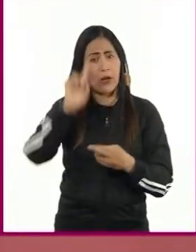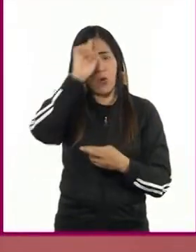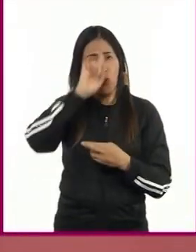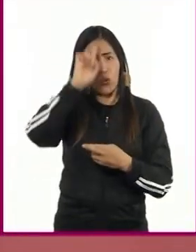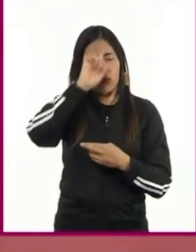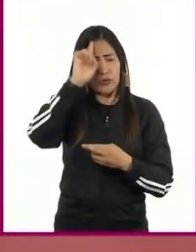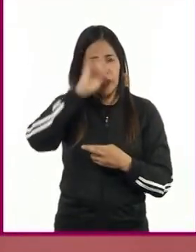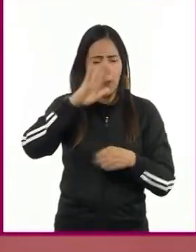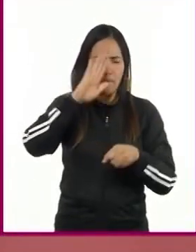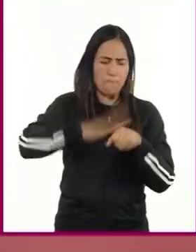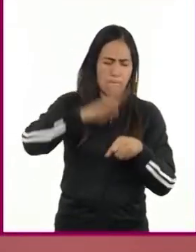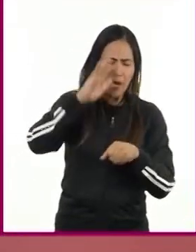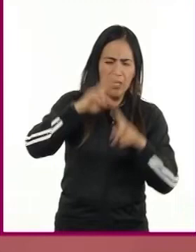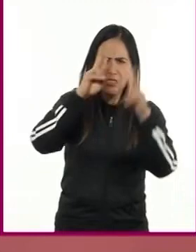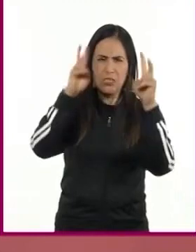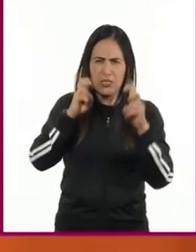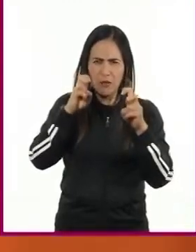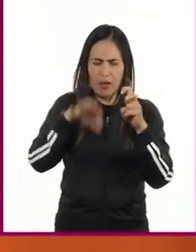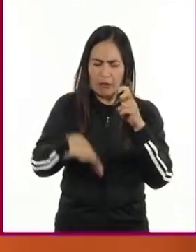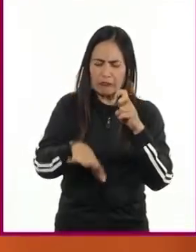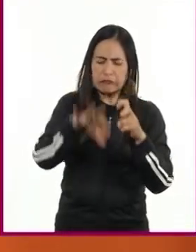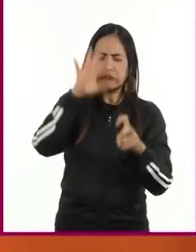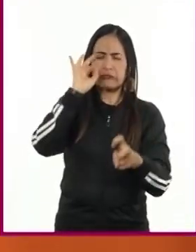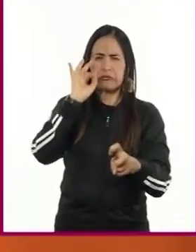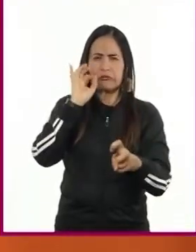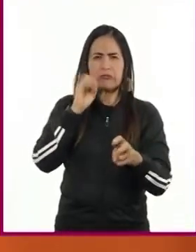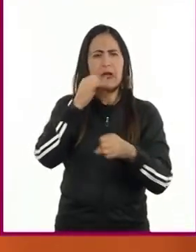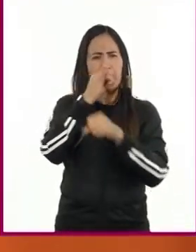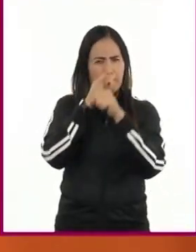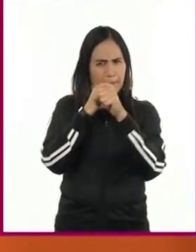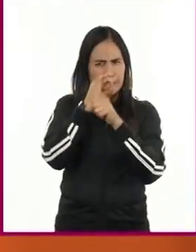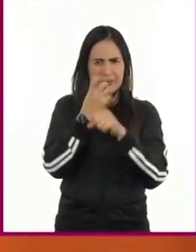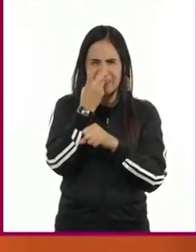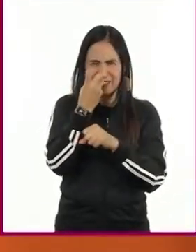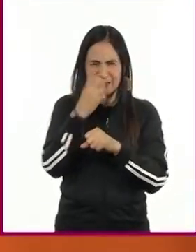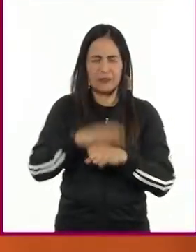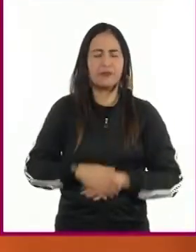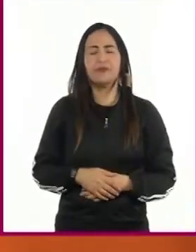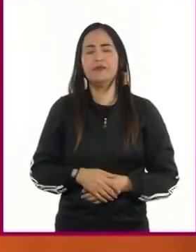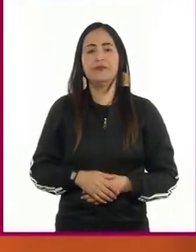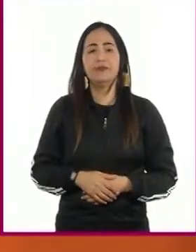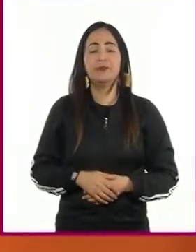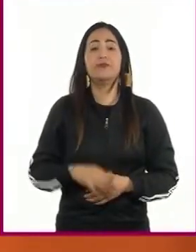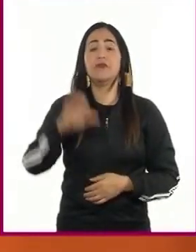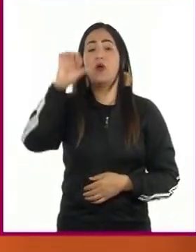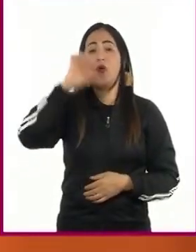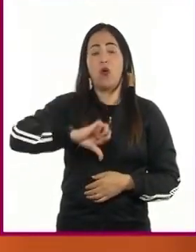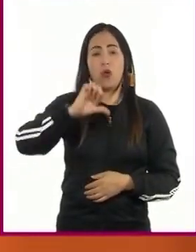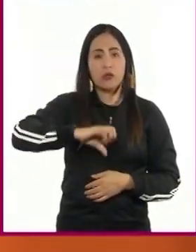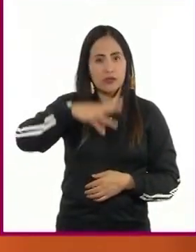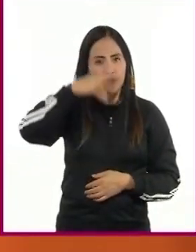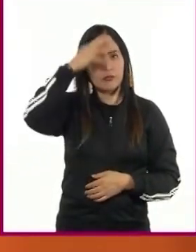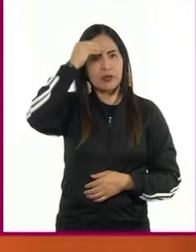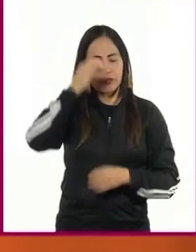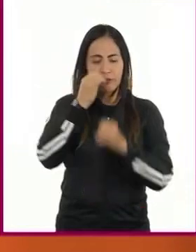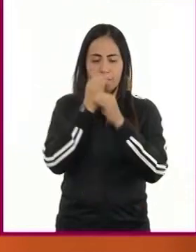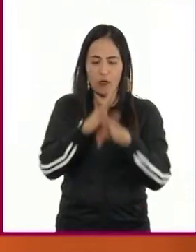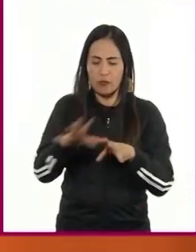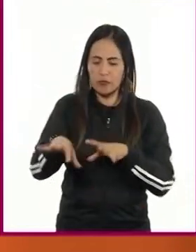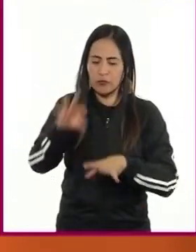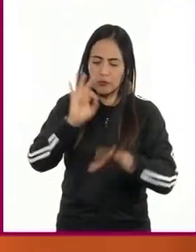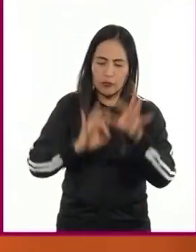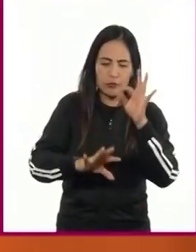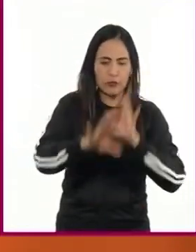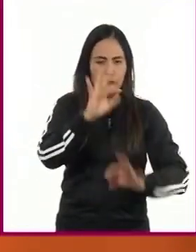en aquella que explique bien el tema a exponer. ¡Qué bien, profesora! Por lo que veo, aprenderemos a seleccionar de manera precisa la información que